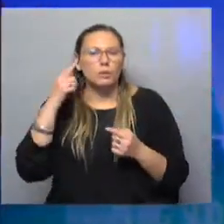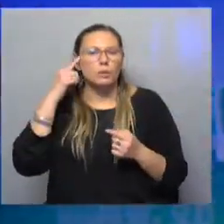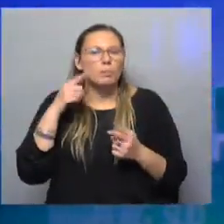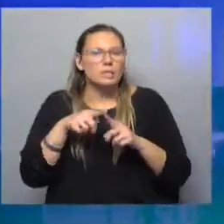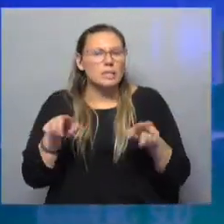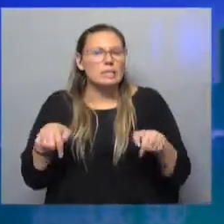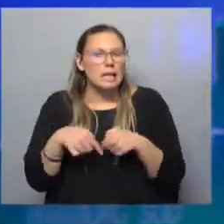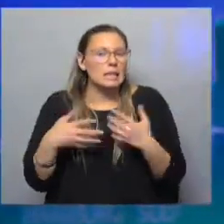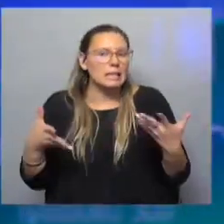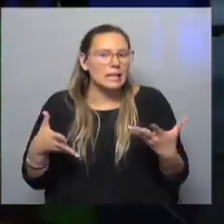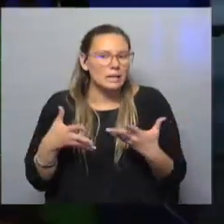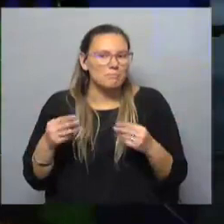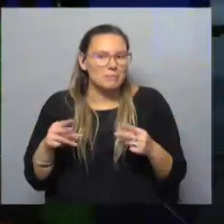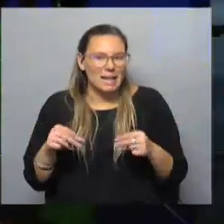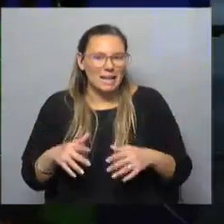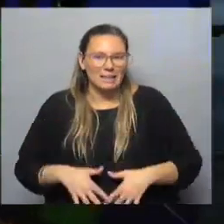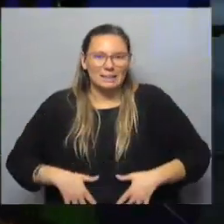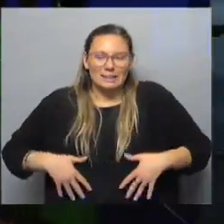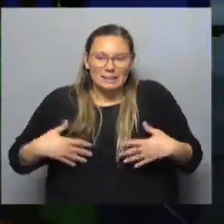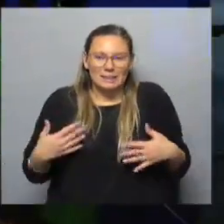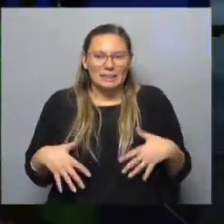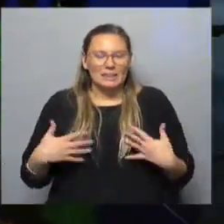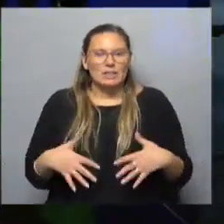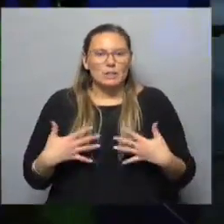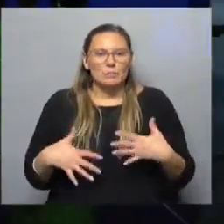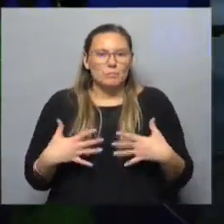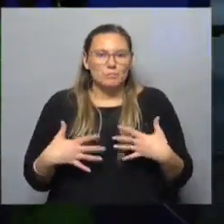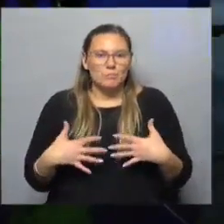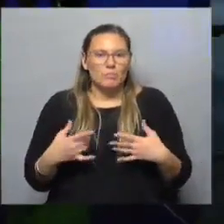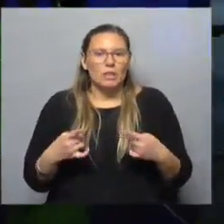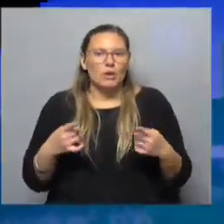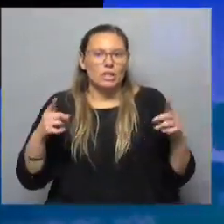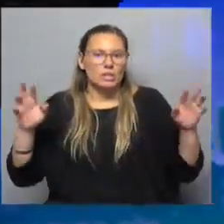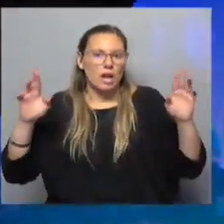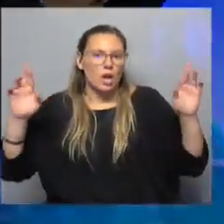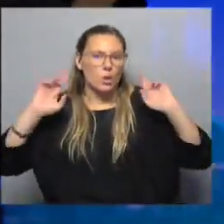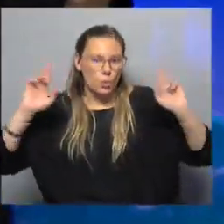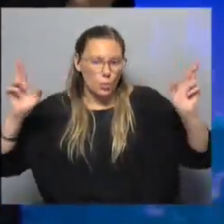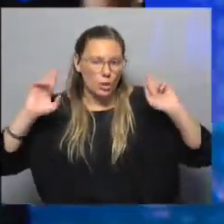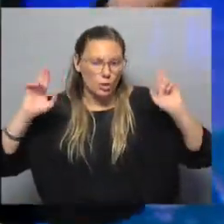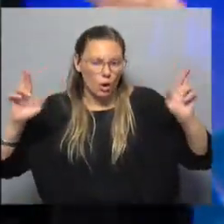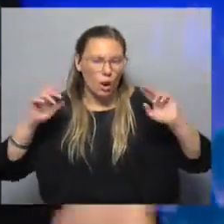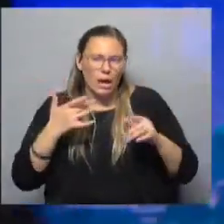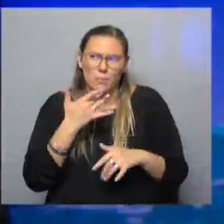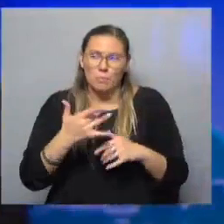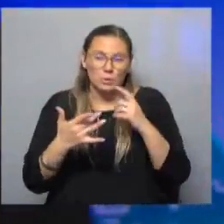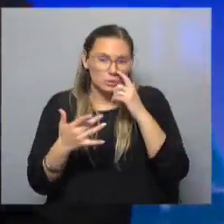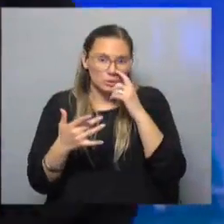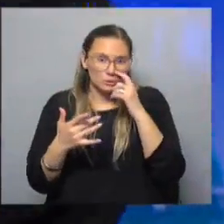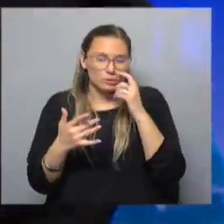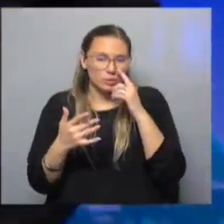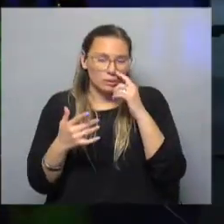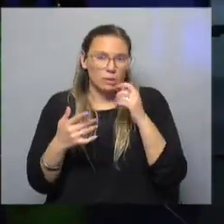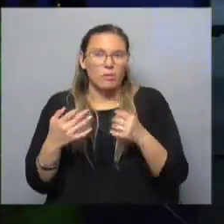así de grande todo. Y con esa acústica que tiene maravillosa, ¿no? También, La verdad